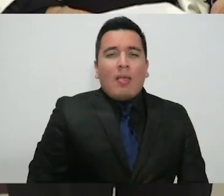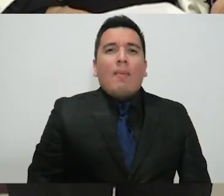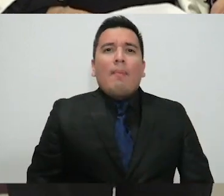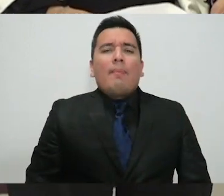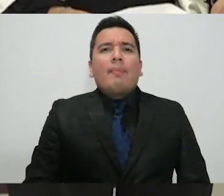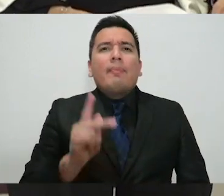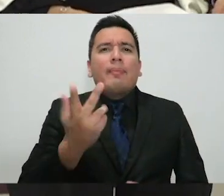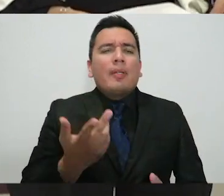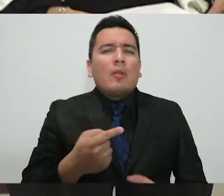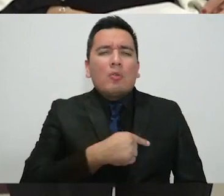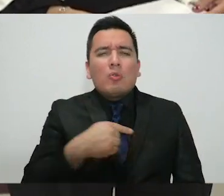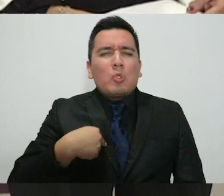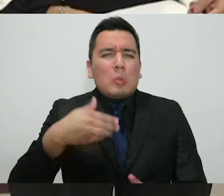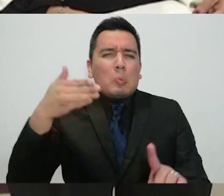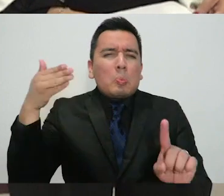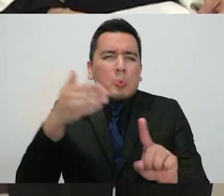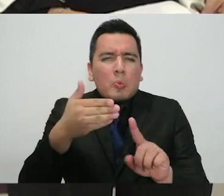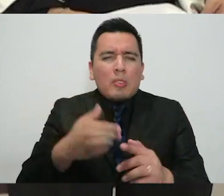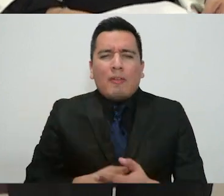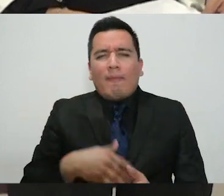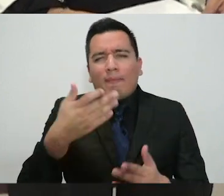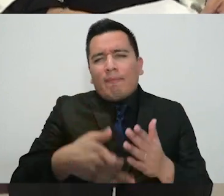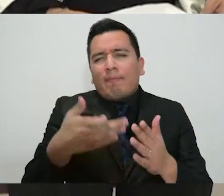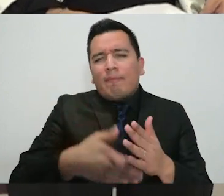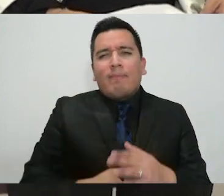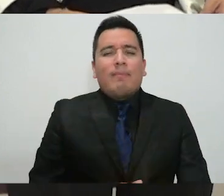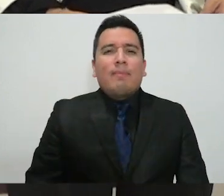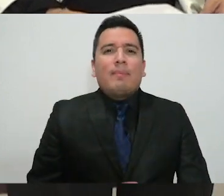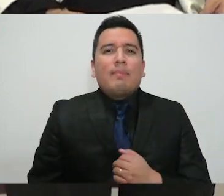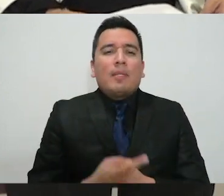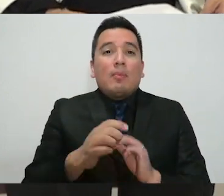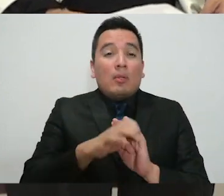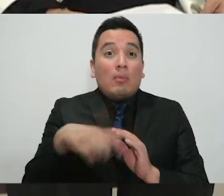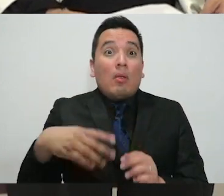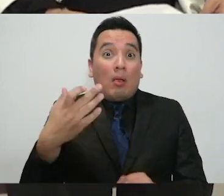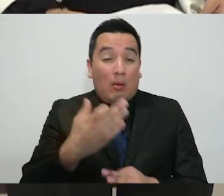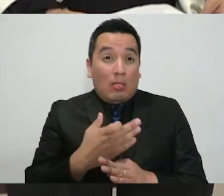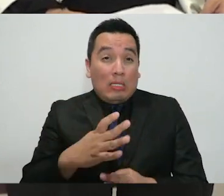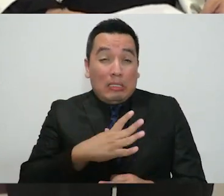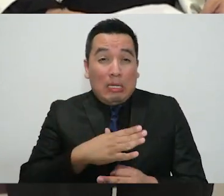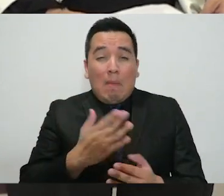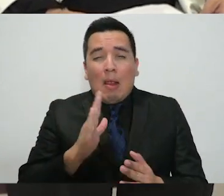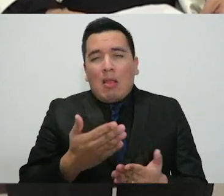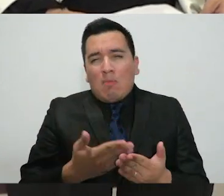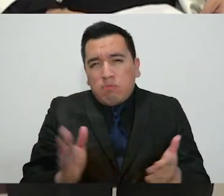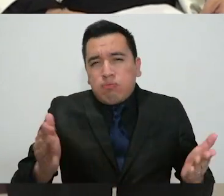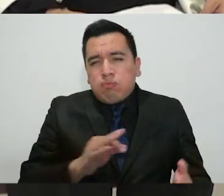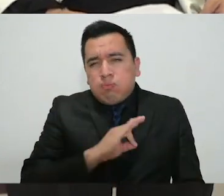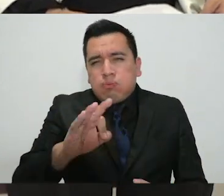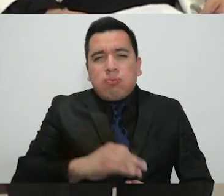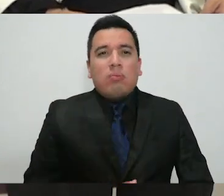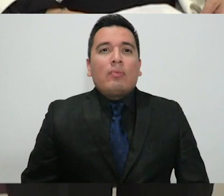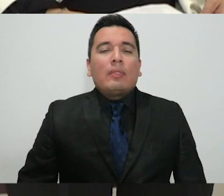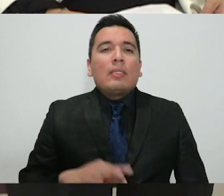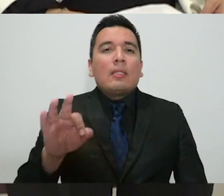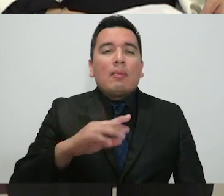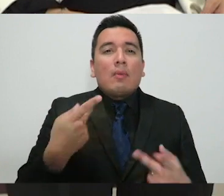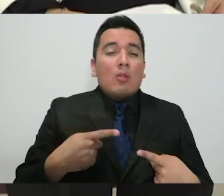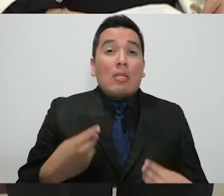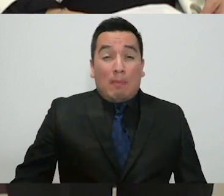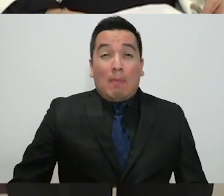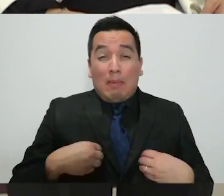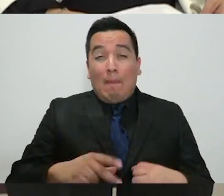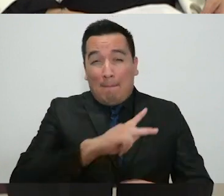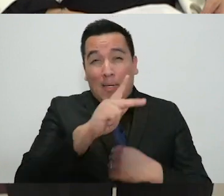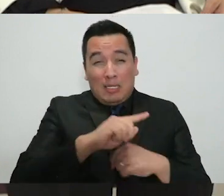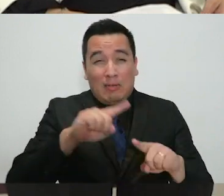el punto diferencial? Que hasta ahora se ha abierto esa posibilidad para que a quienes residen fuera de nuestro país se les